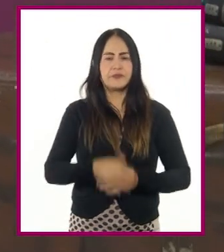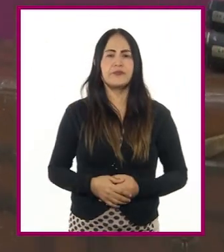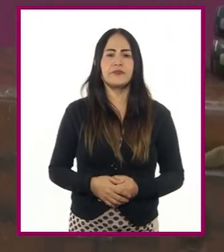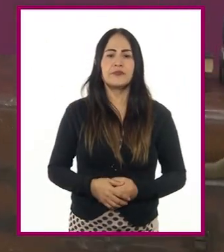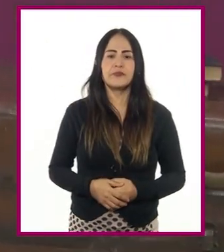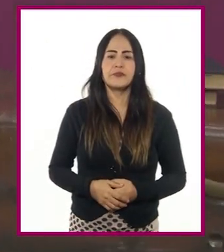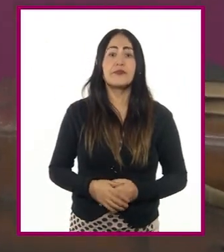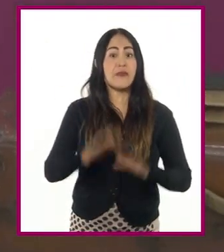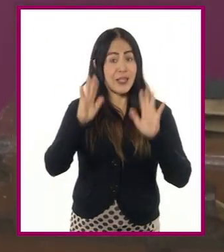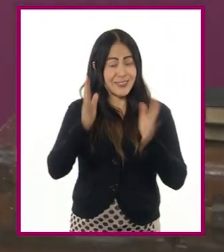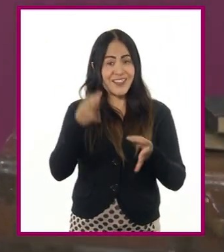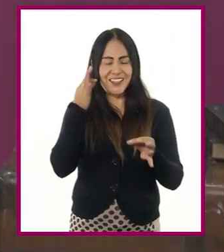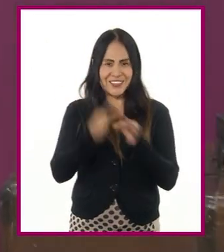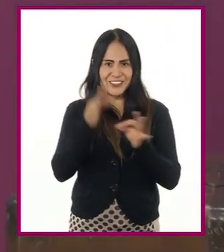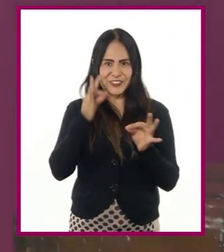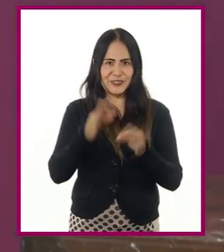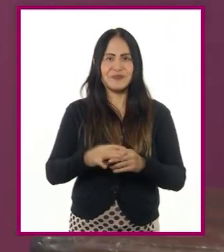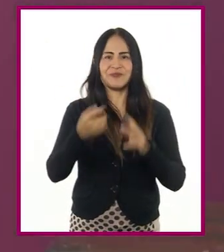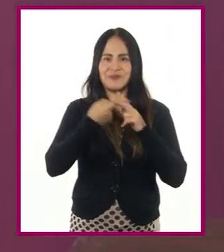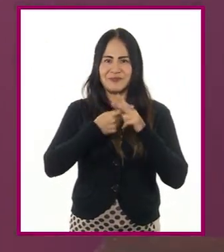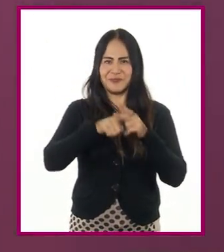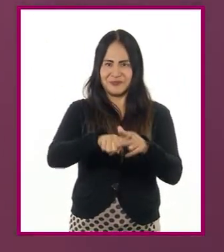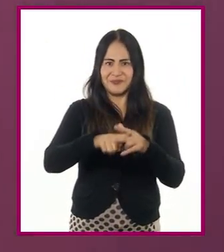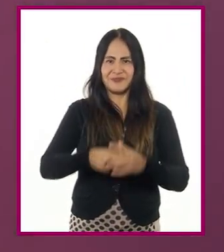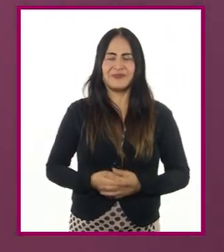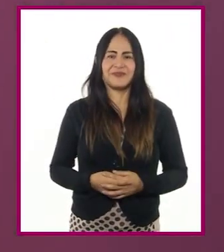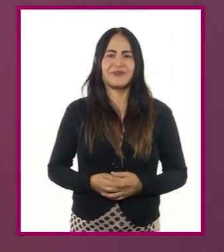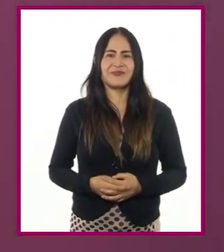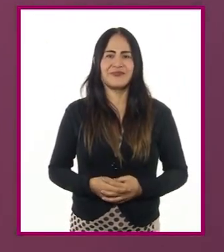Si ya están listas y listos, comenzamos.